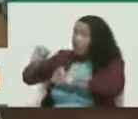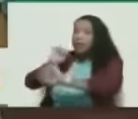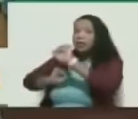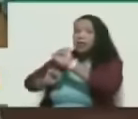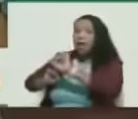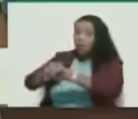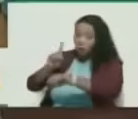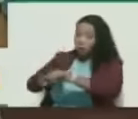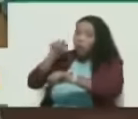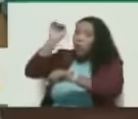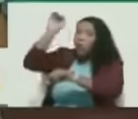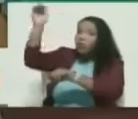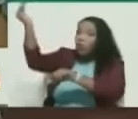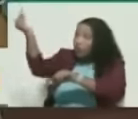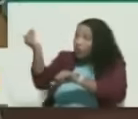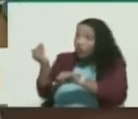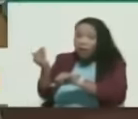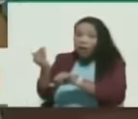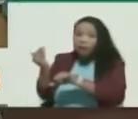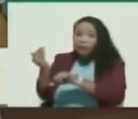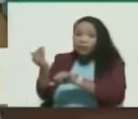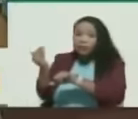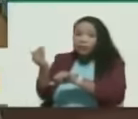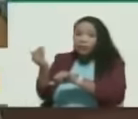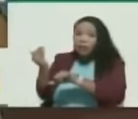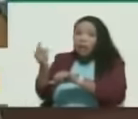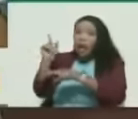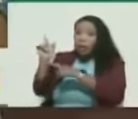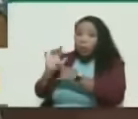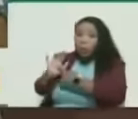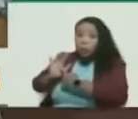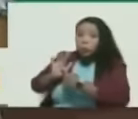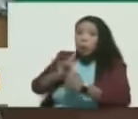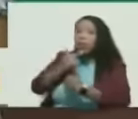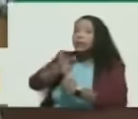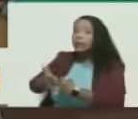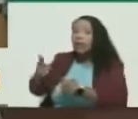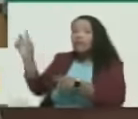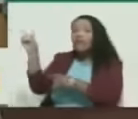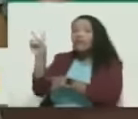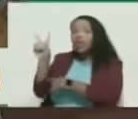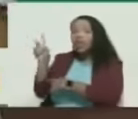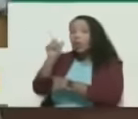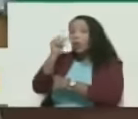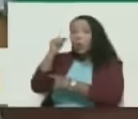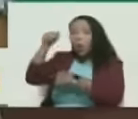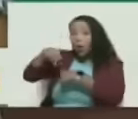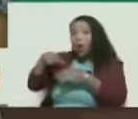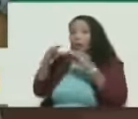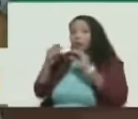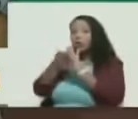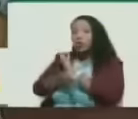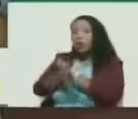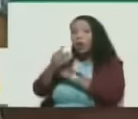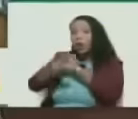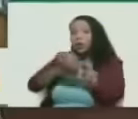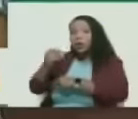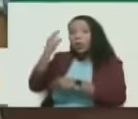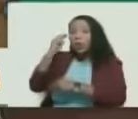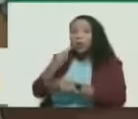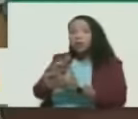tiempos venideros, Génesis, hablarán de lo que va a hacer esta generación de venezolanos y venezolanas, como hoy hablamos de lo que hizo de Bolívar. Así